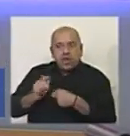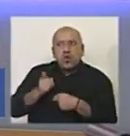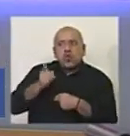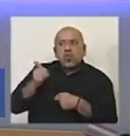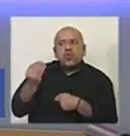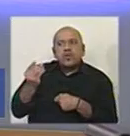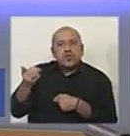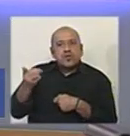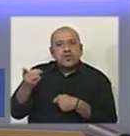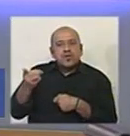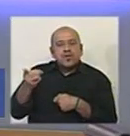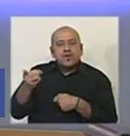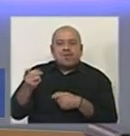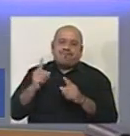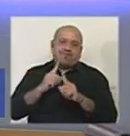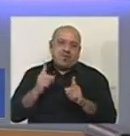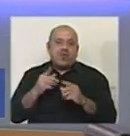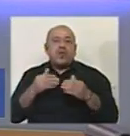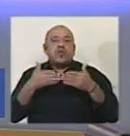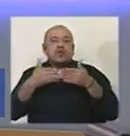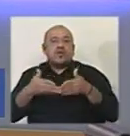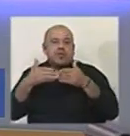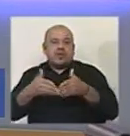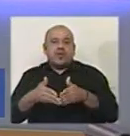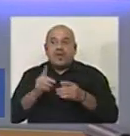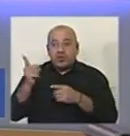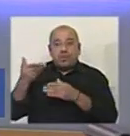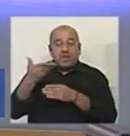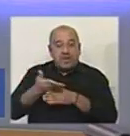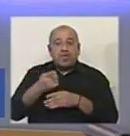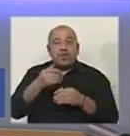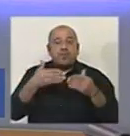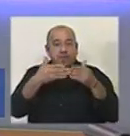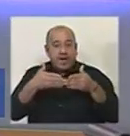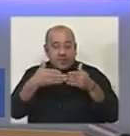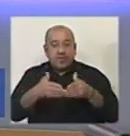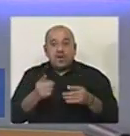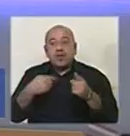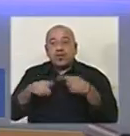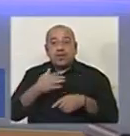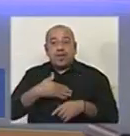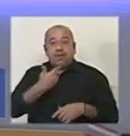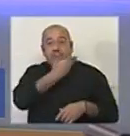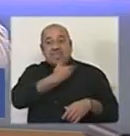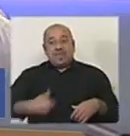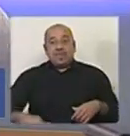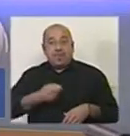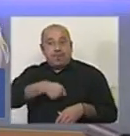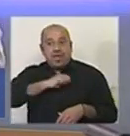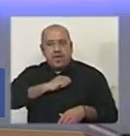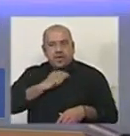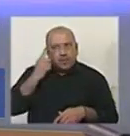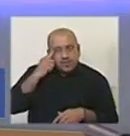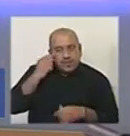comprar las 6 fragatas que han encargado a los astilleros de Navantia en Cádiz, con lo cual Pedro Sánchez, el presidente español, tuvo que